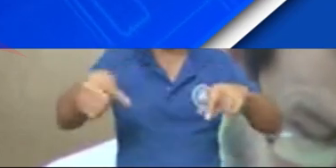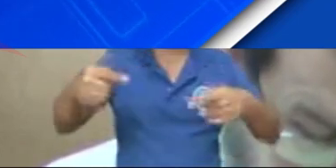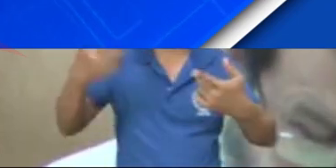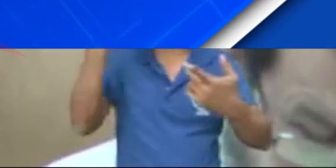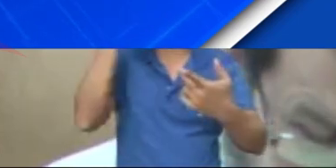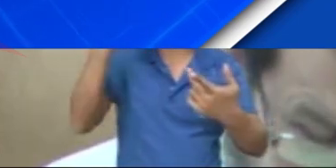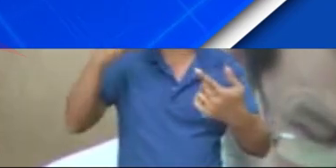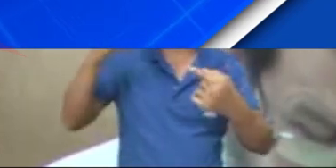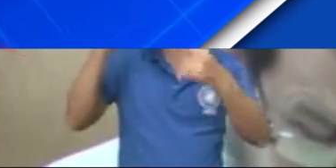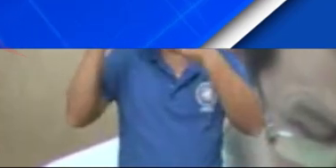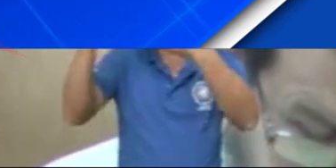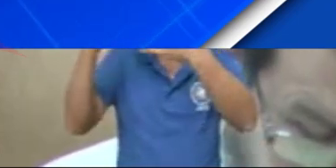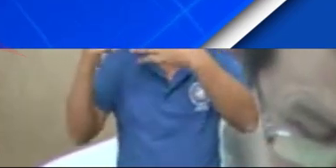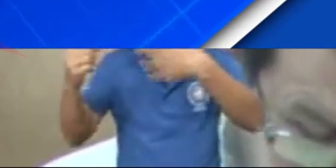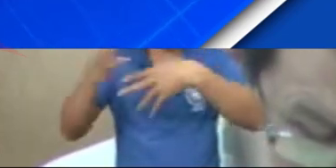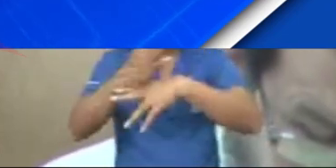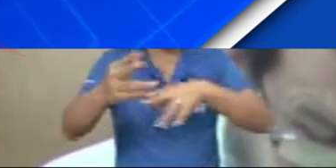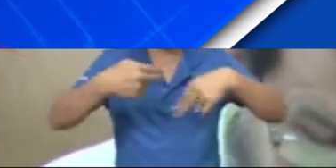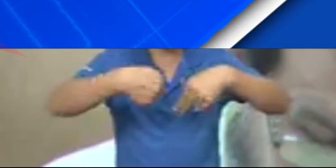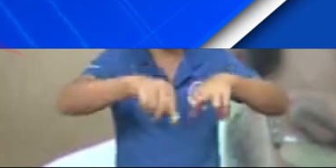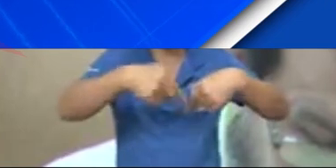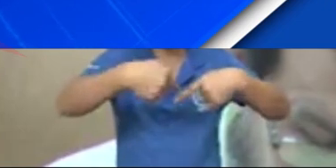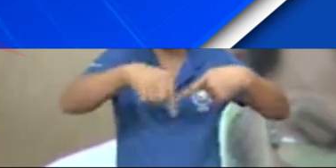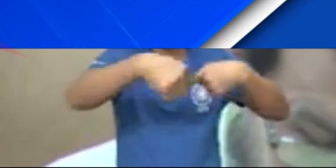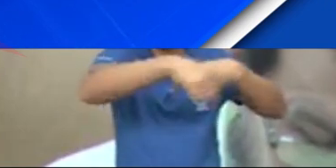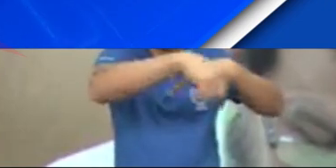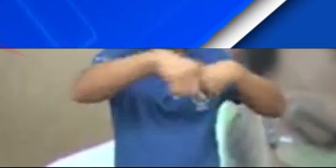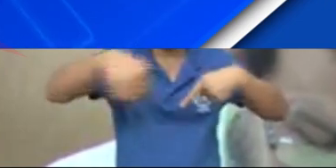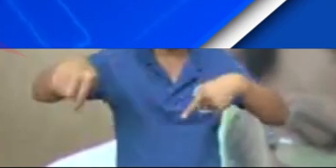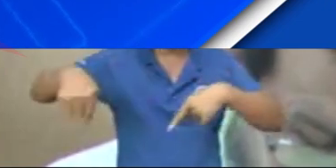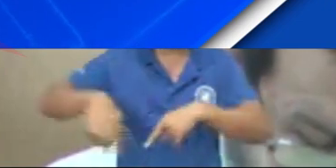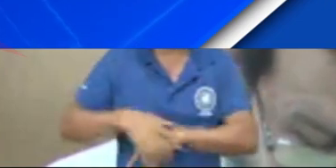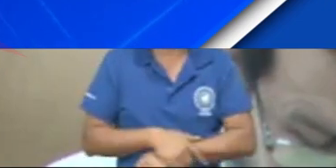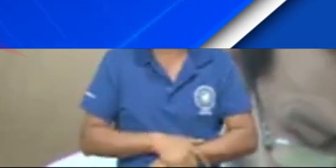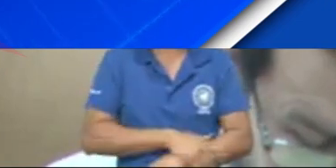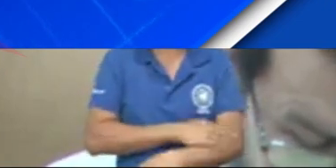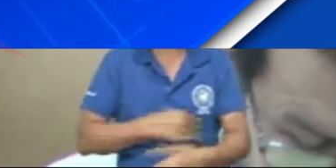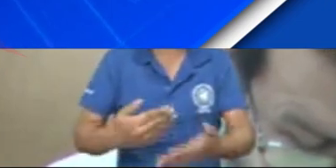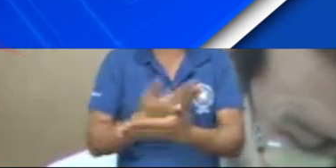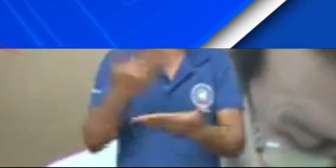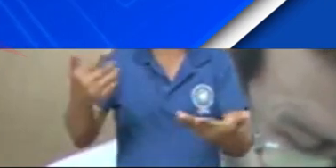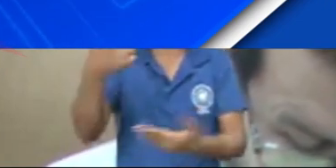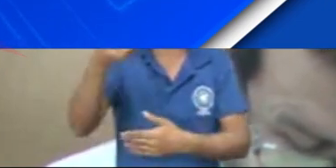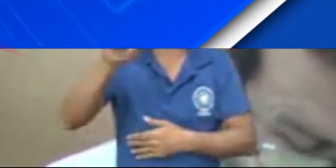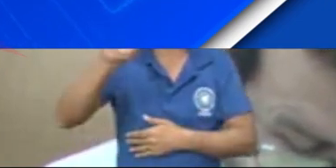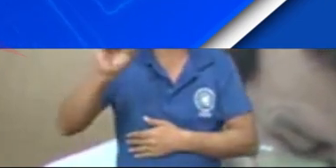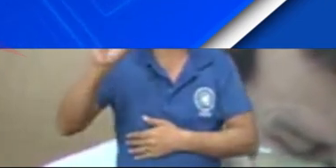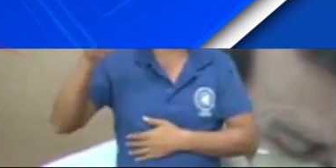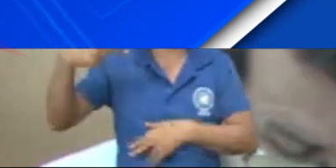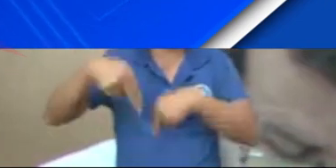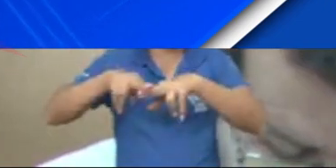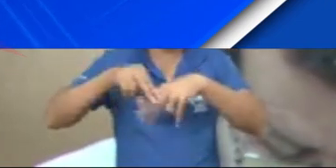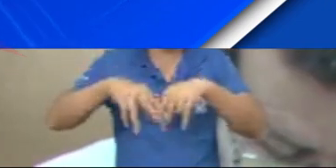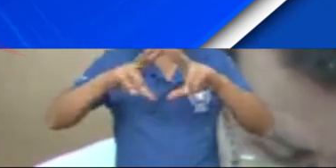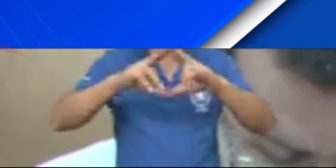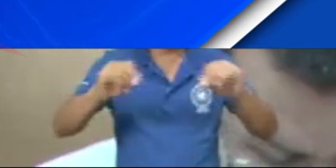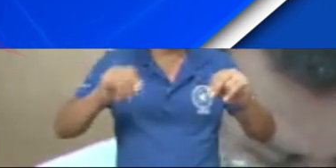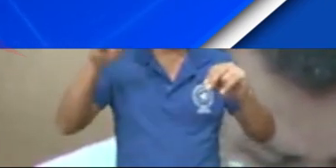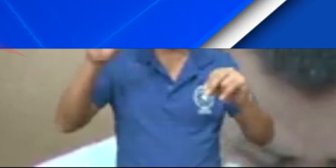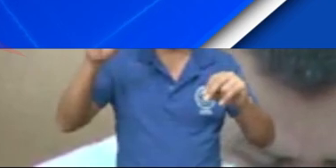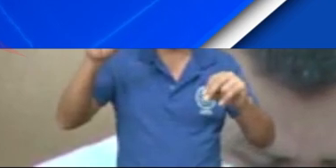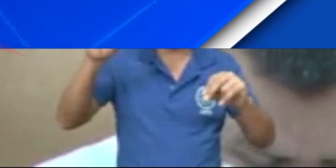podemos observar en cada uno de nuestros municipios. Con este nuevo Geoparque Mundial de UNESCO, Nicaragua cuenta en